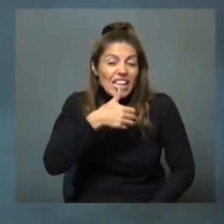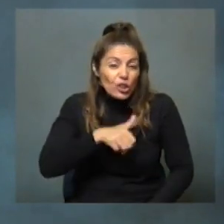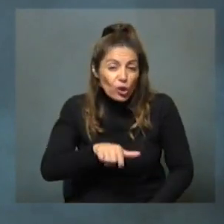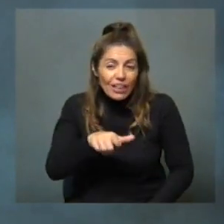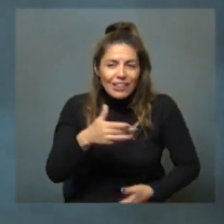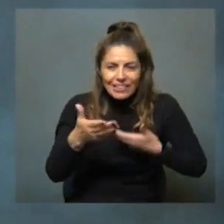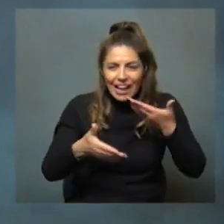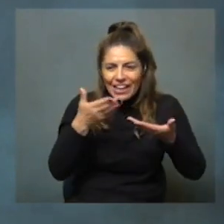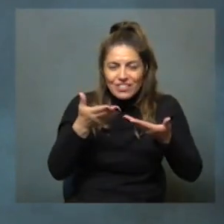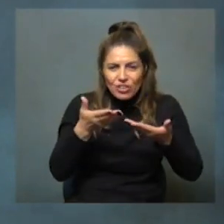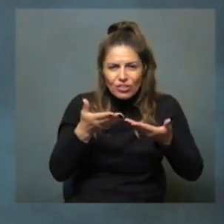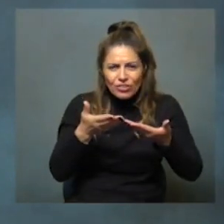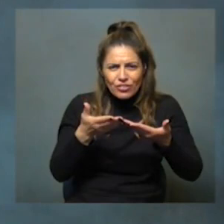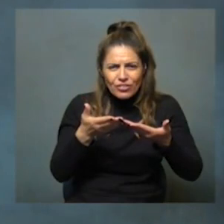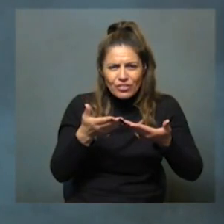sabés que...